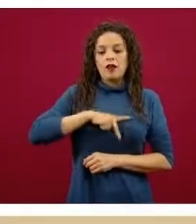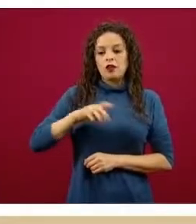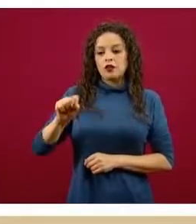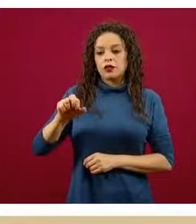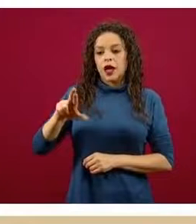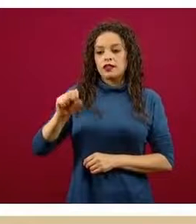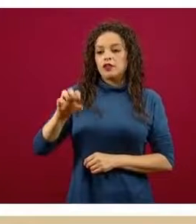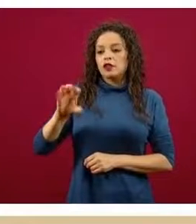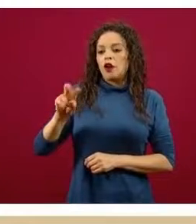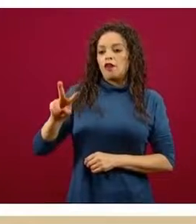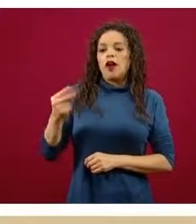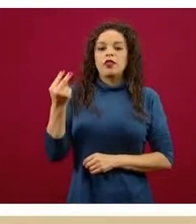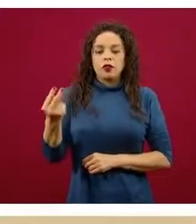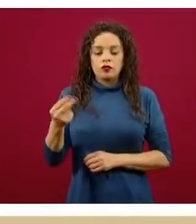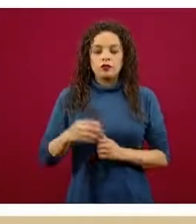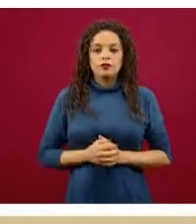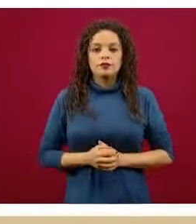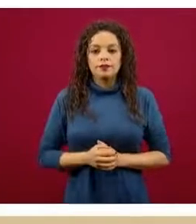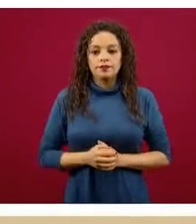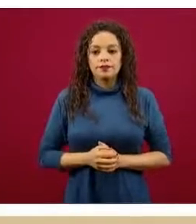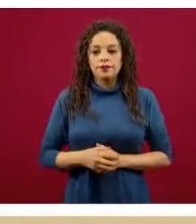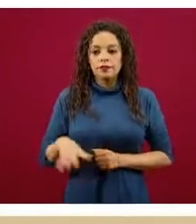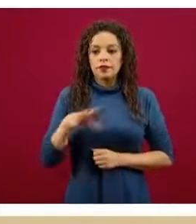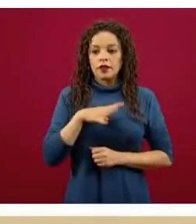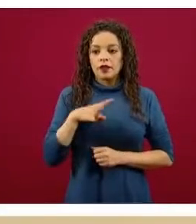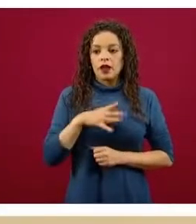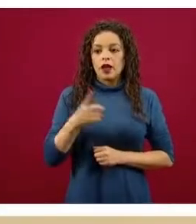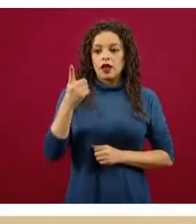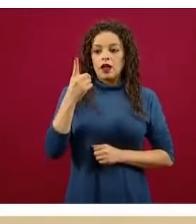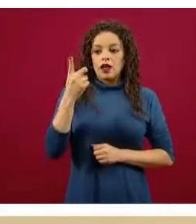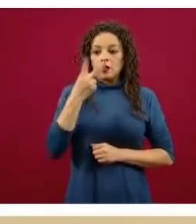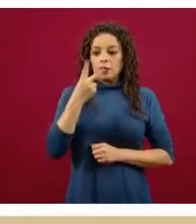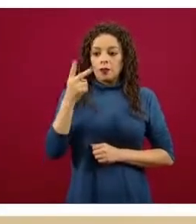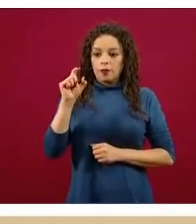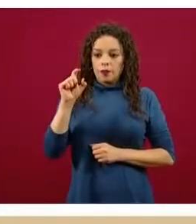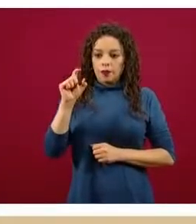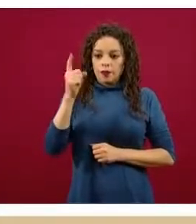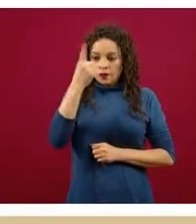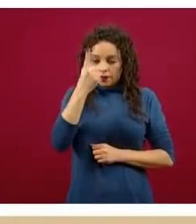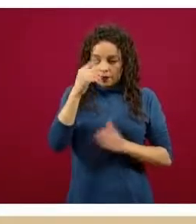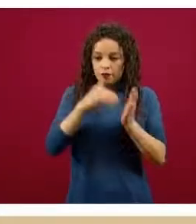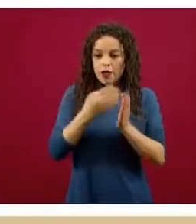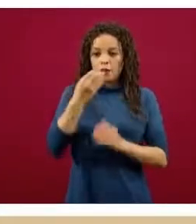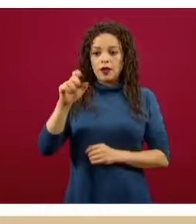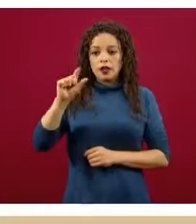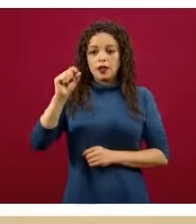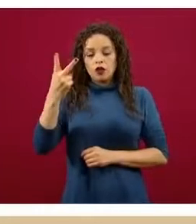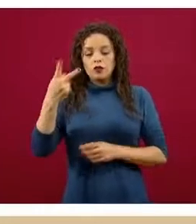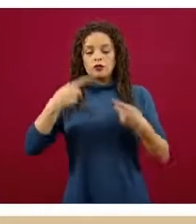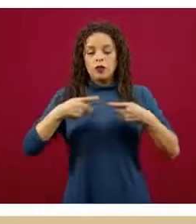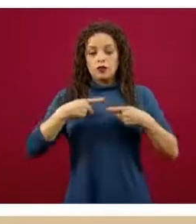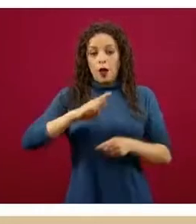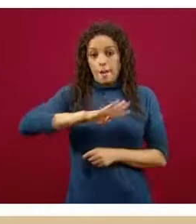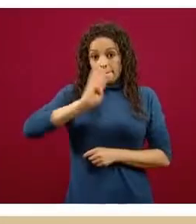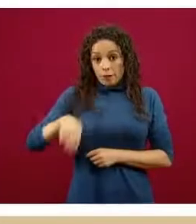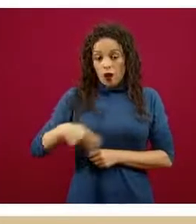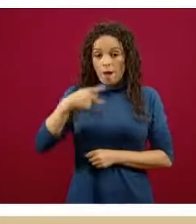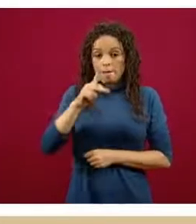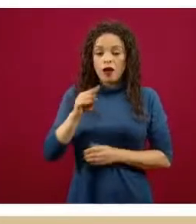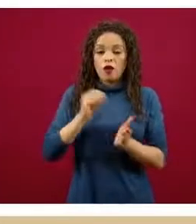1,972 personas que perdieron la vida y que estamos en espera de saber si son confirmadas o